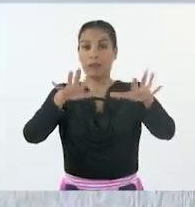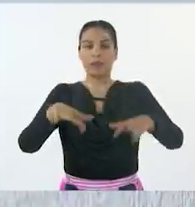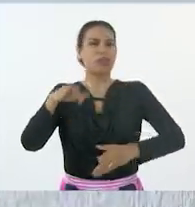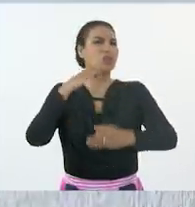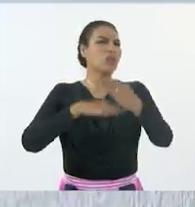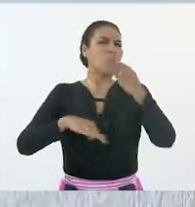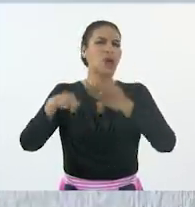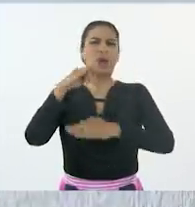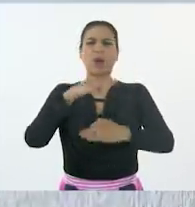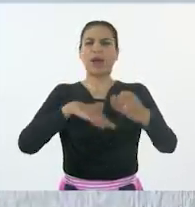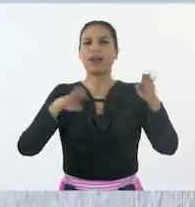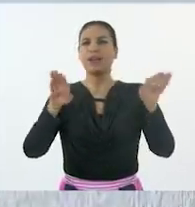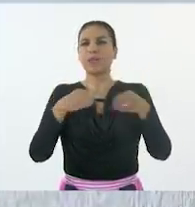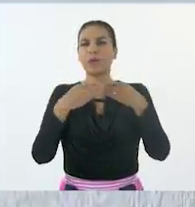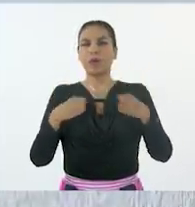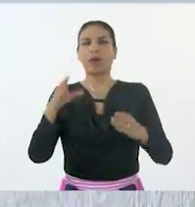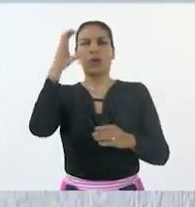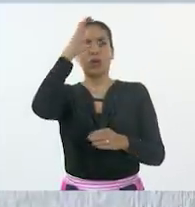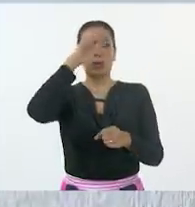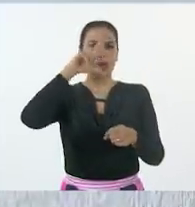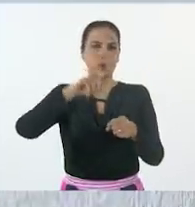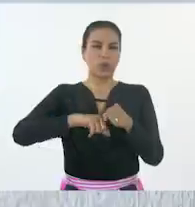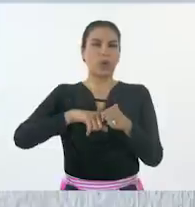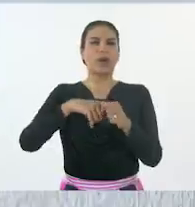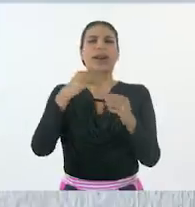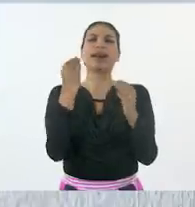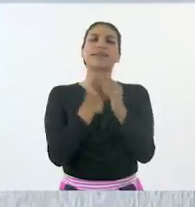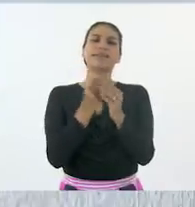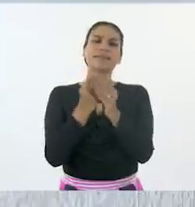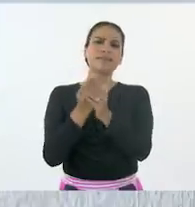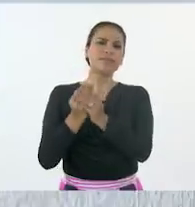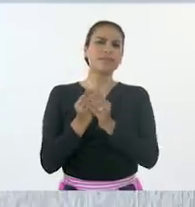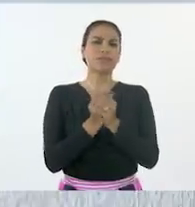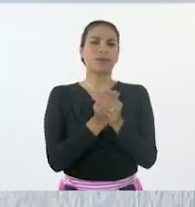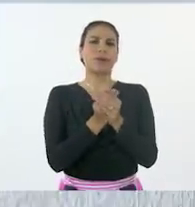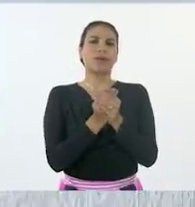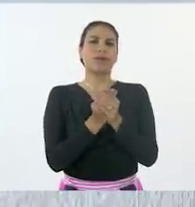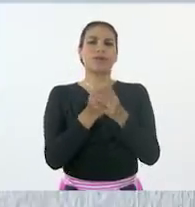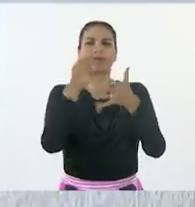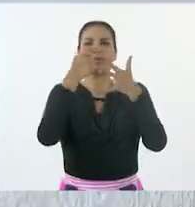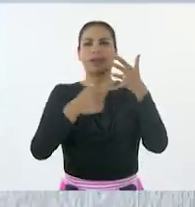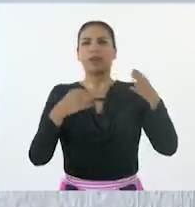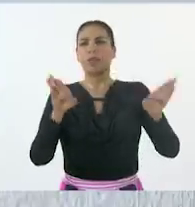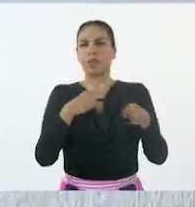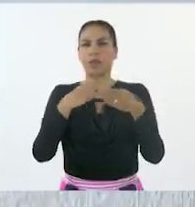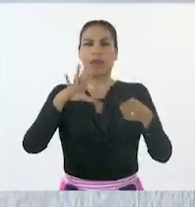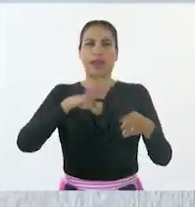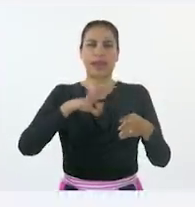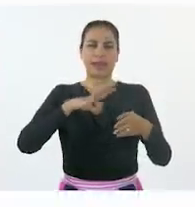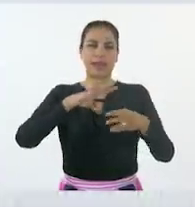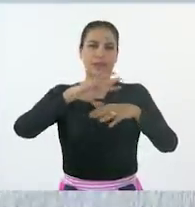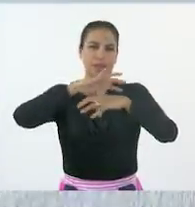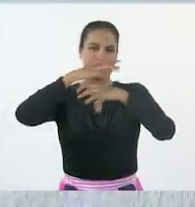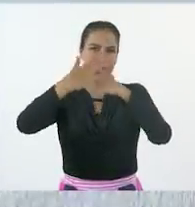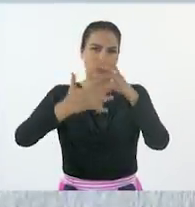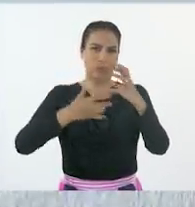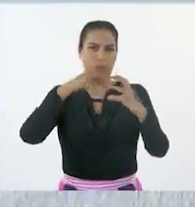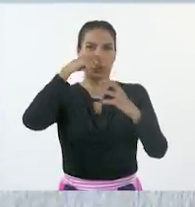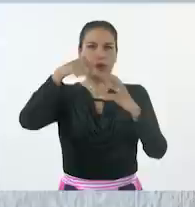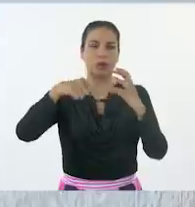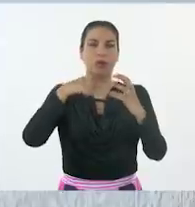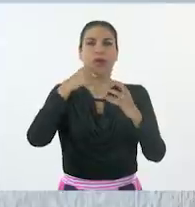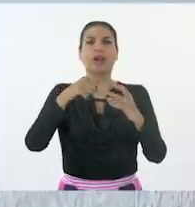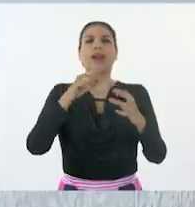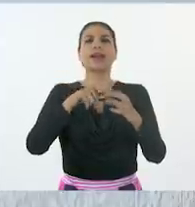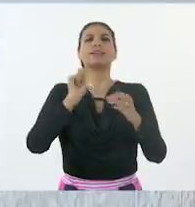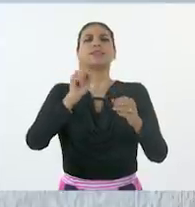las músicas, en todas las culturas y en todo el tipo de música que hay alrededor del mundo. El rol principal